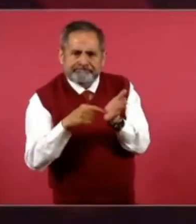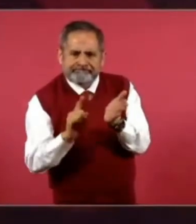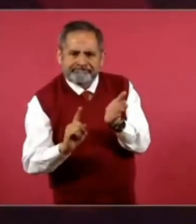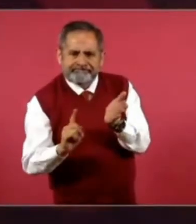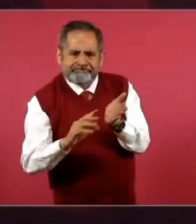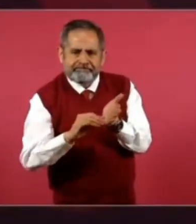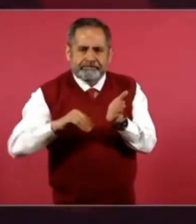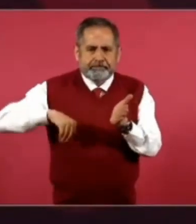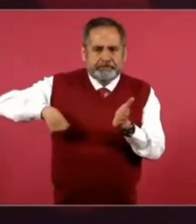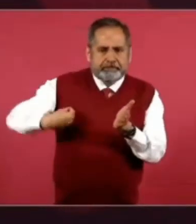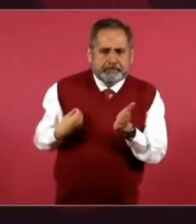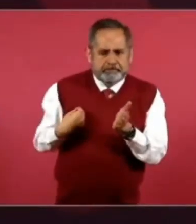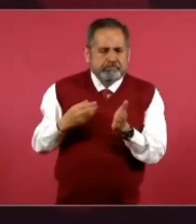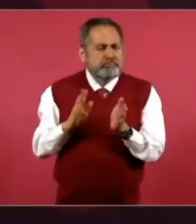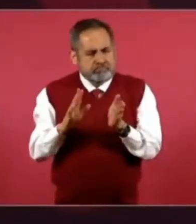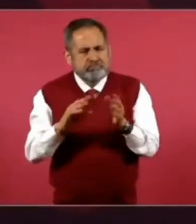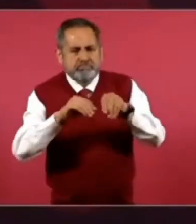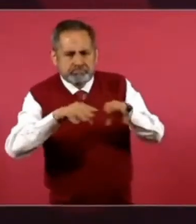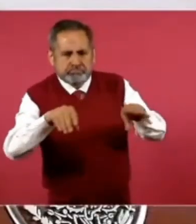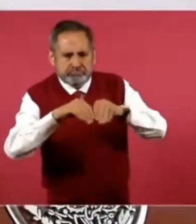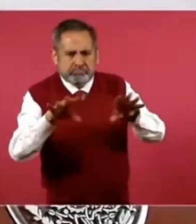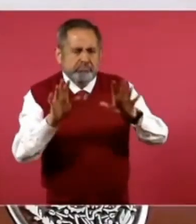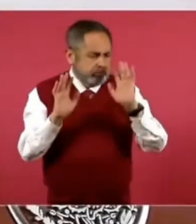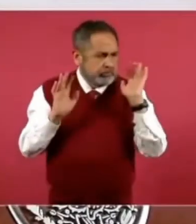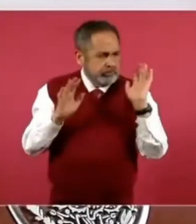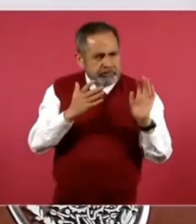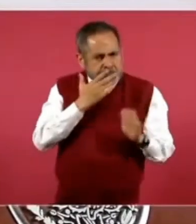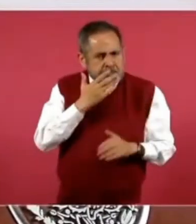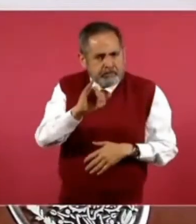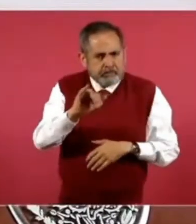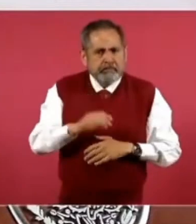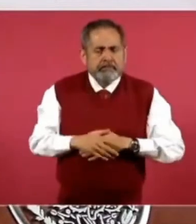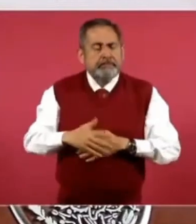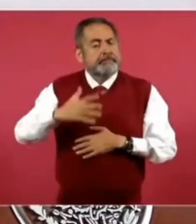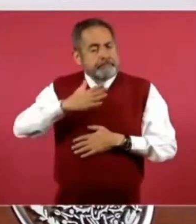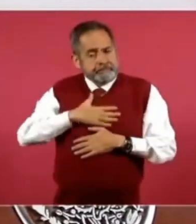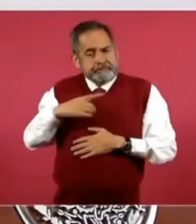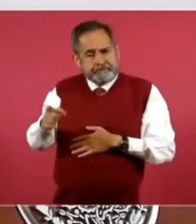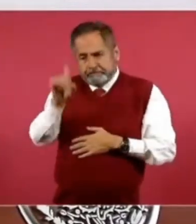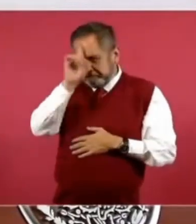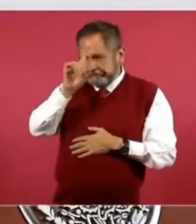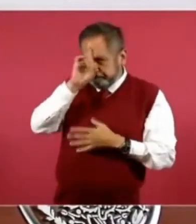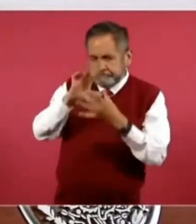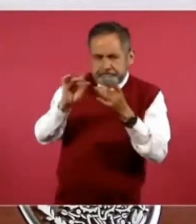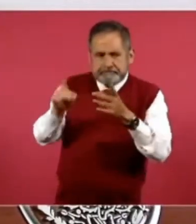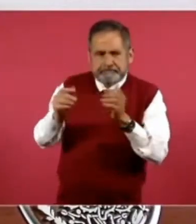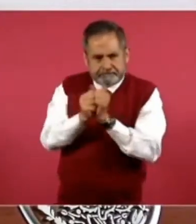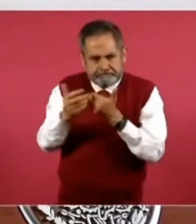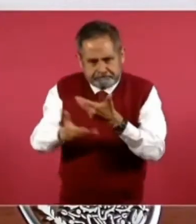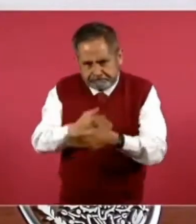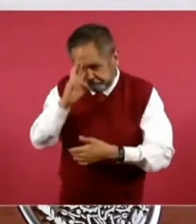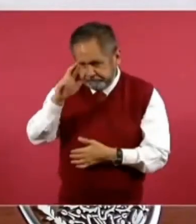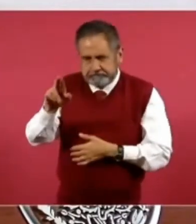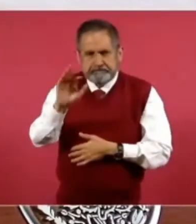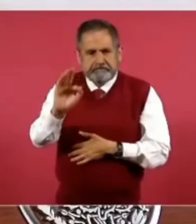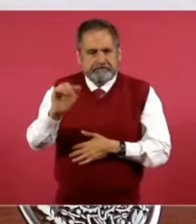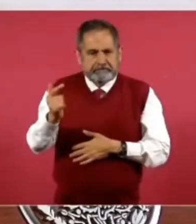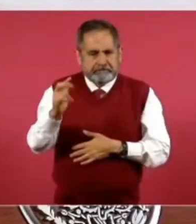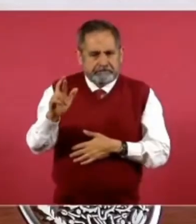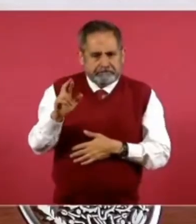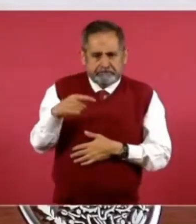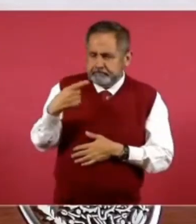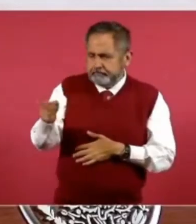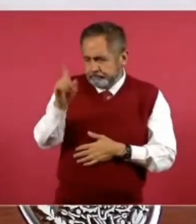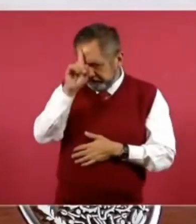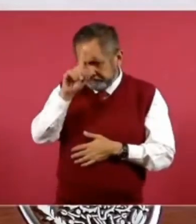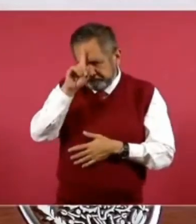investigación. Pero sí, mi recomendación respetuosa a la Fiscalía, que es